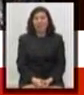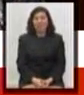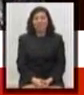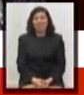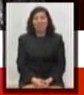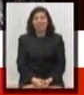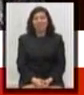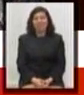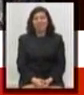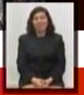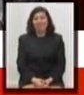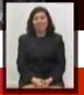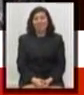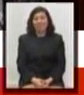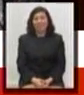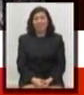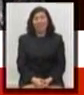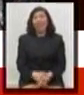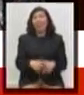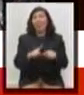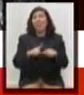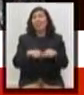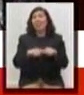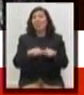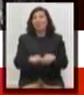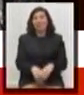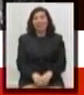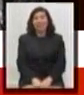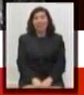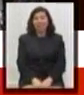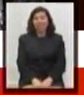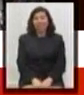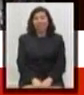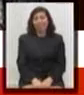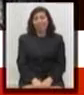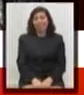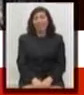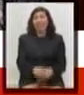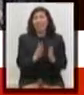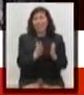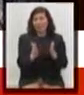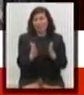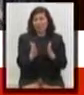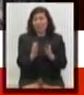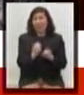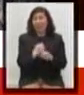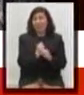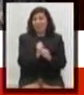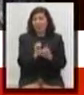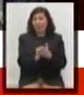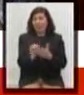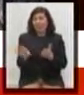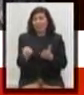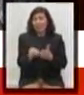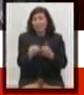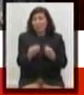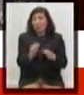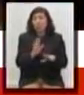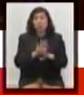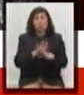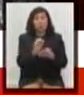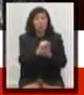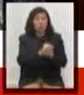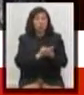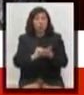¿Mi opinión? Depende. En determinadas obras que retratan una realidad